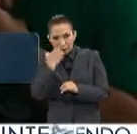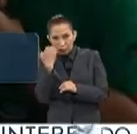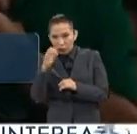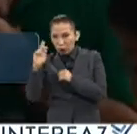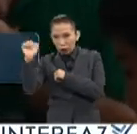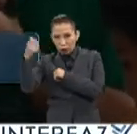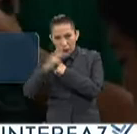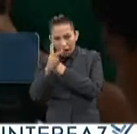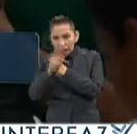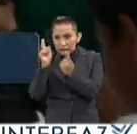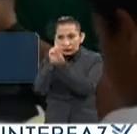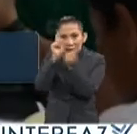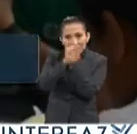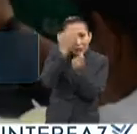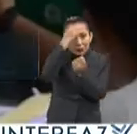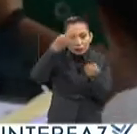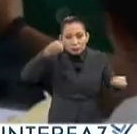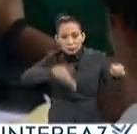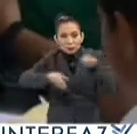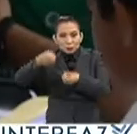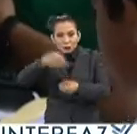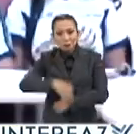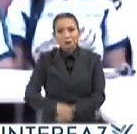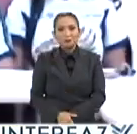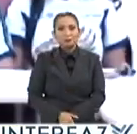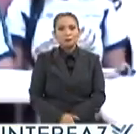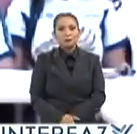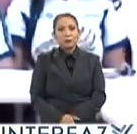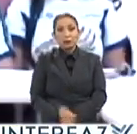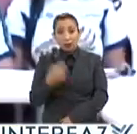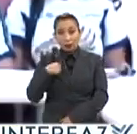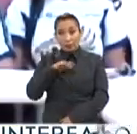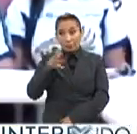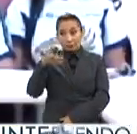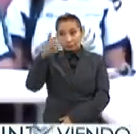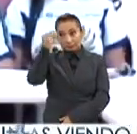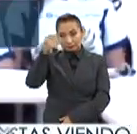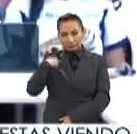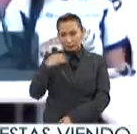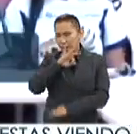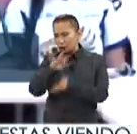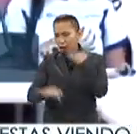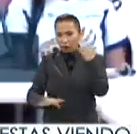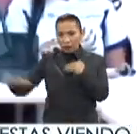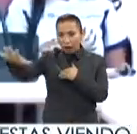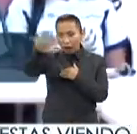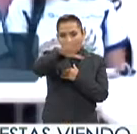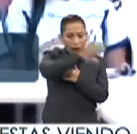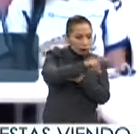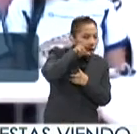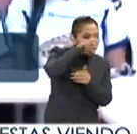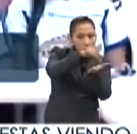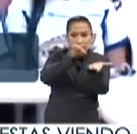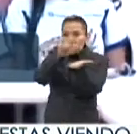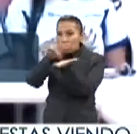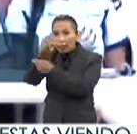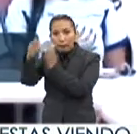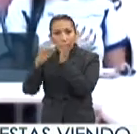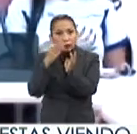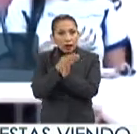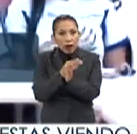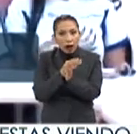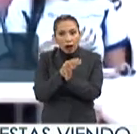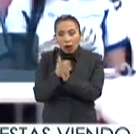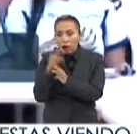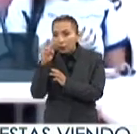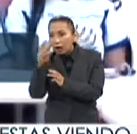y pudieran compartir experiencias entre ellos. Aprendimos en casi todos los ámbitos dentro del mundial